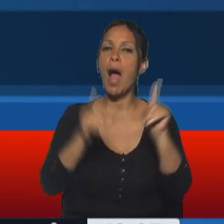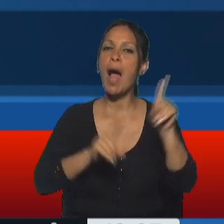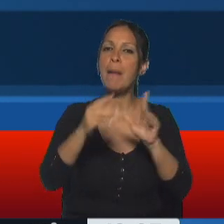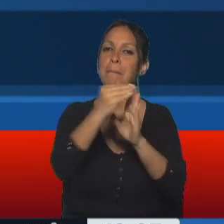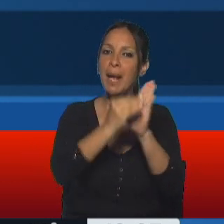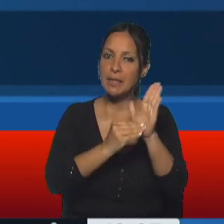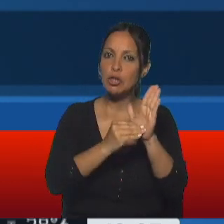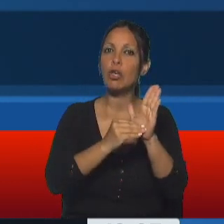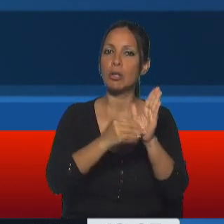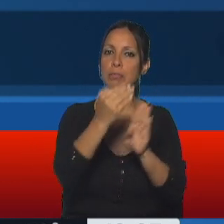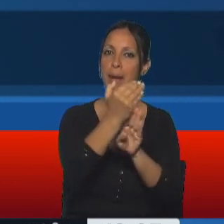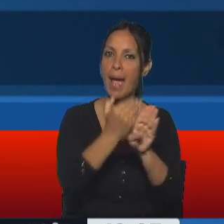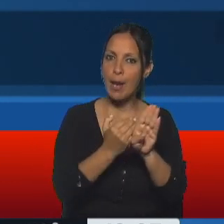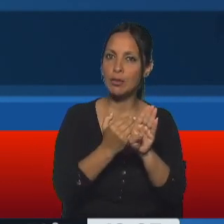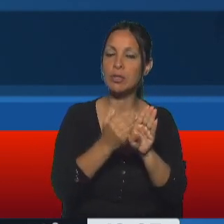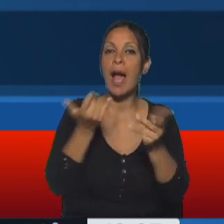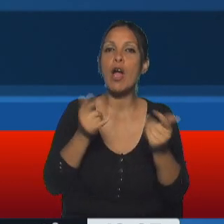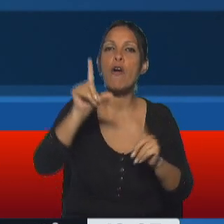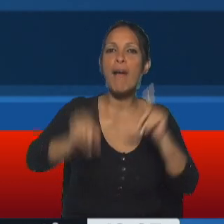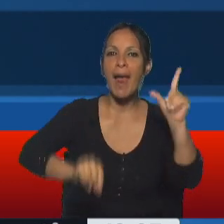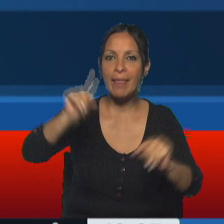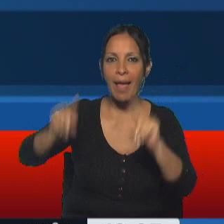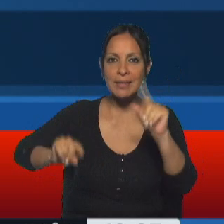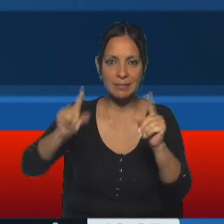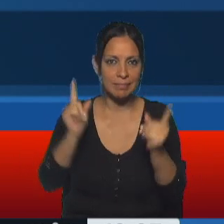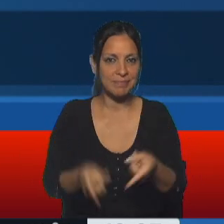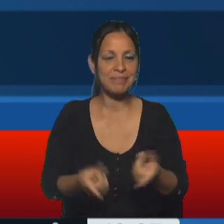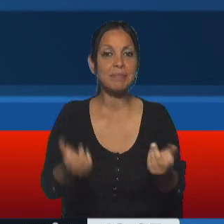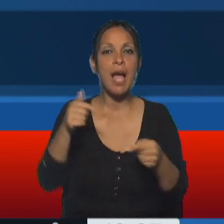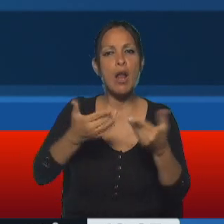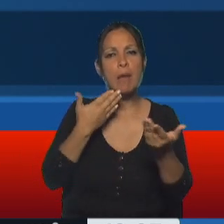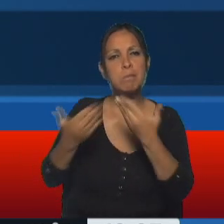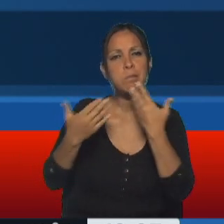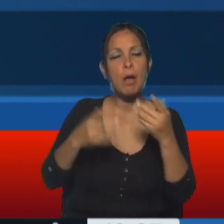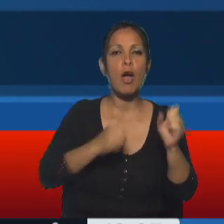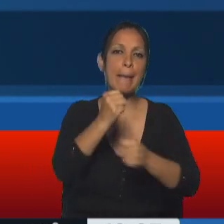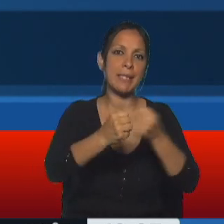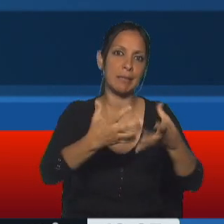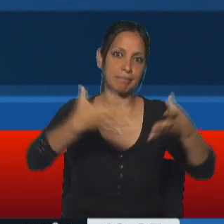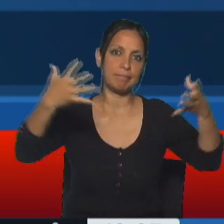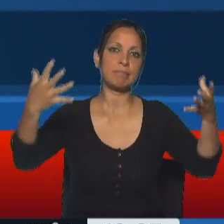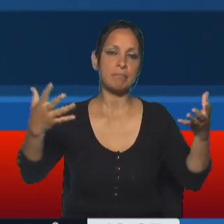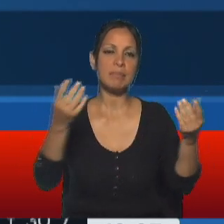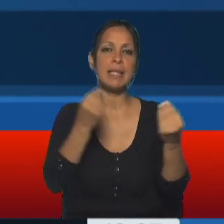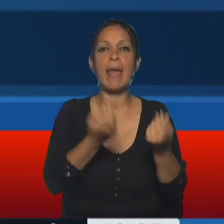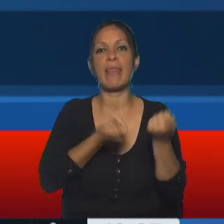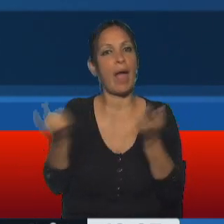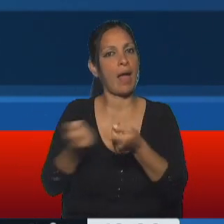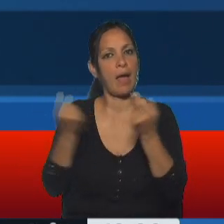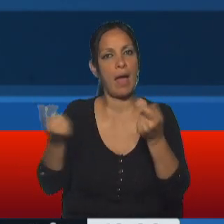eso es lo que se estaba buscando, y hay oferta. Lo que estamos ahora dialogando con las grandes empresas es el